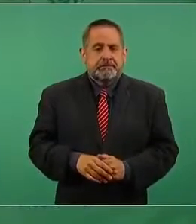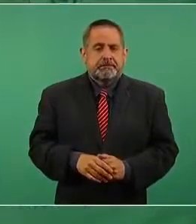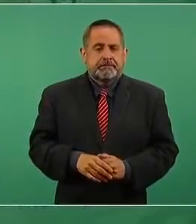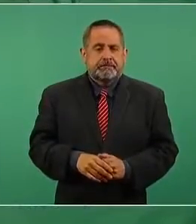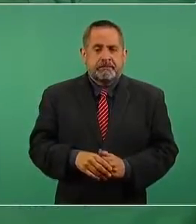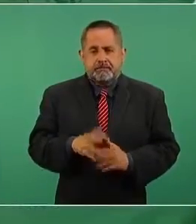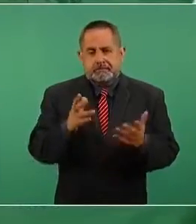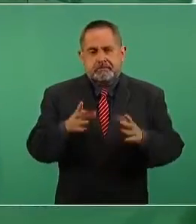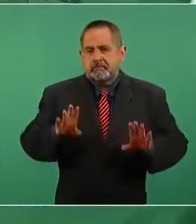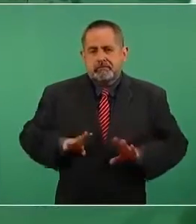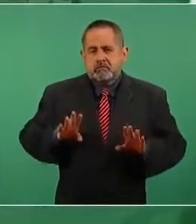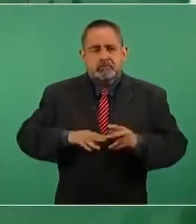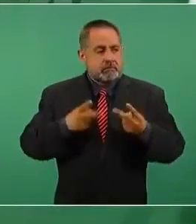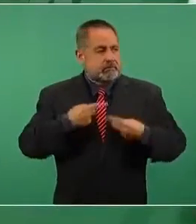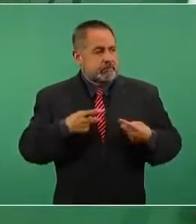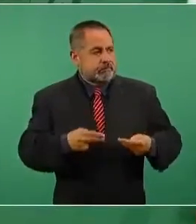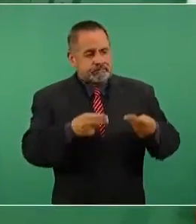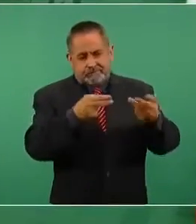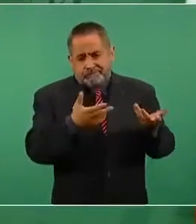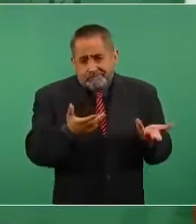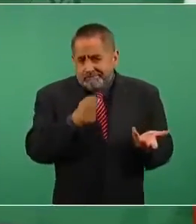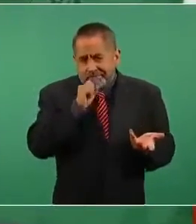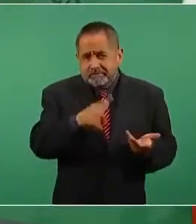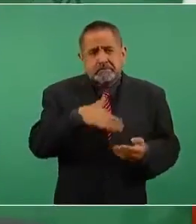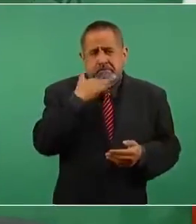Desde luego que no le conviene a los empresarios.